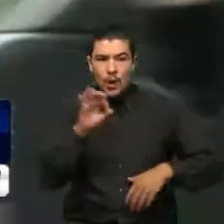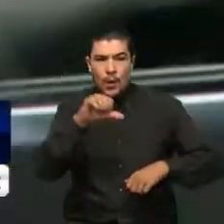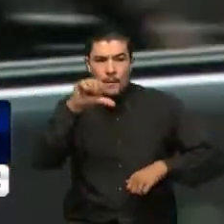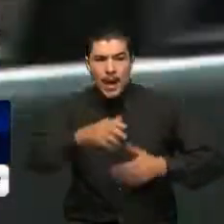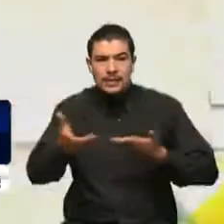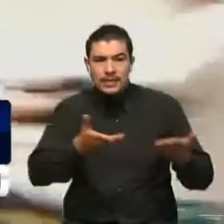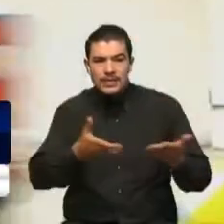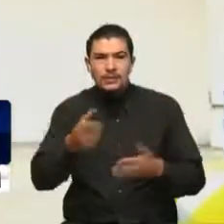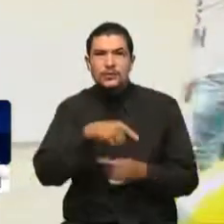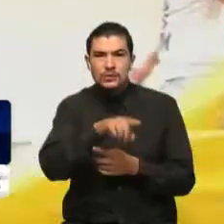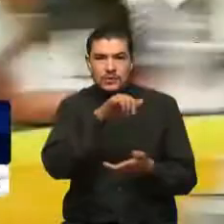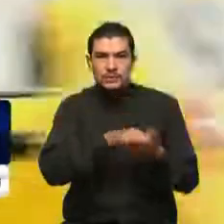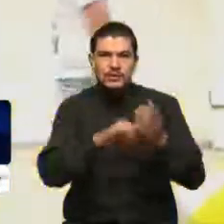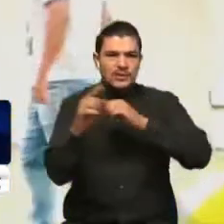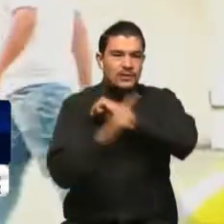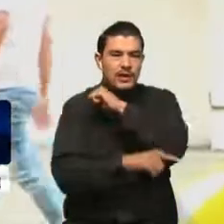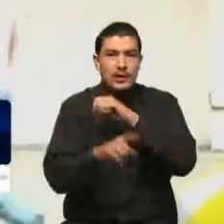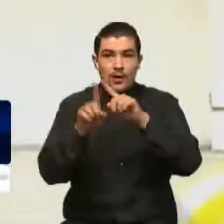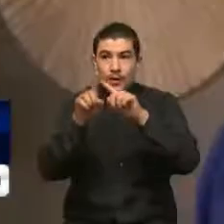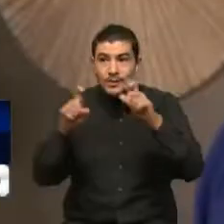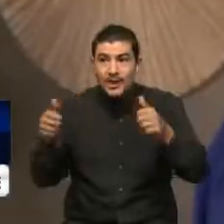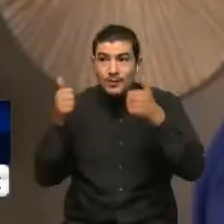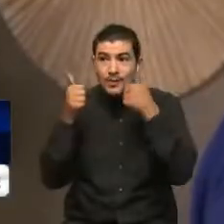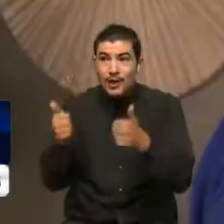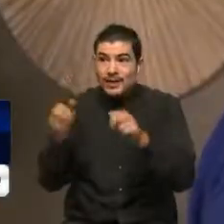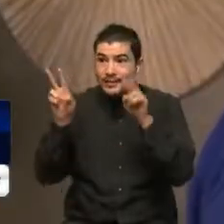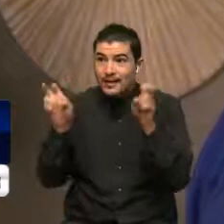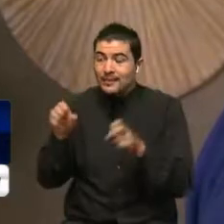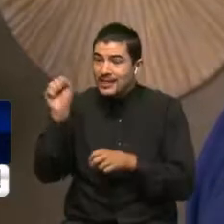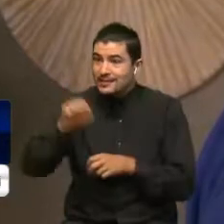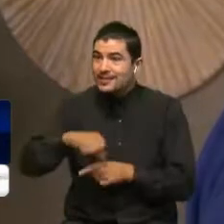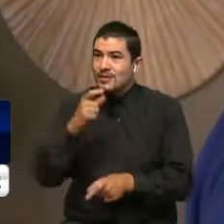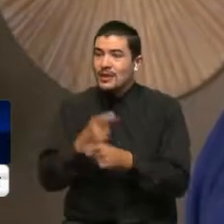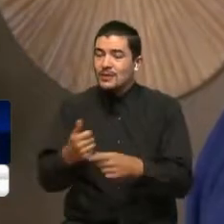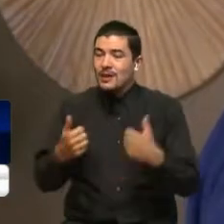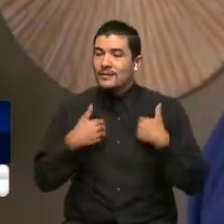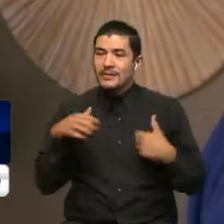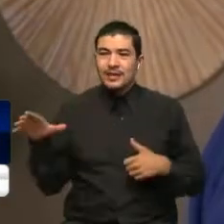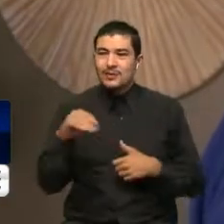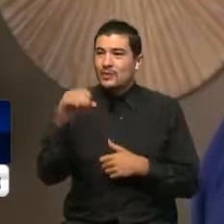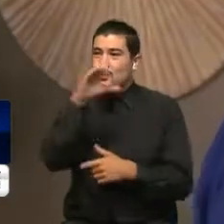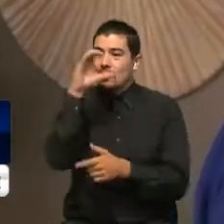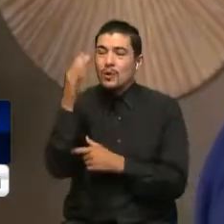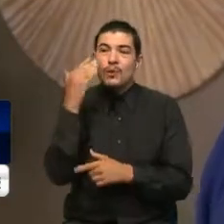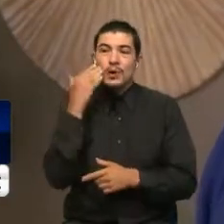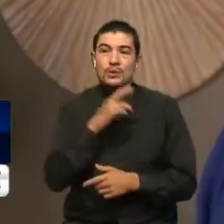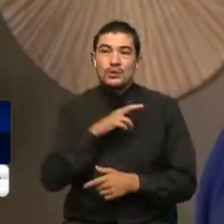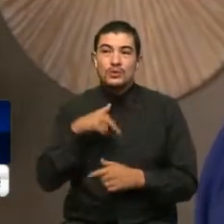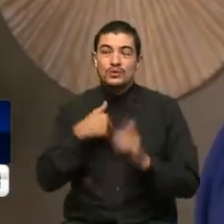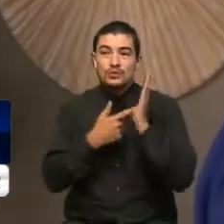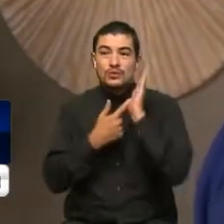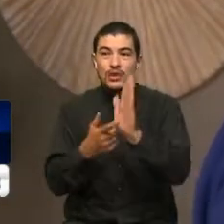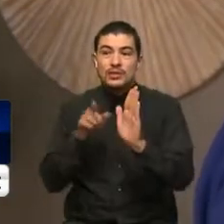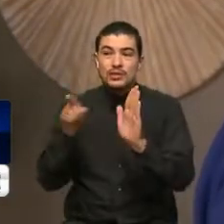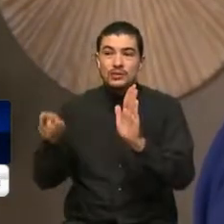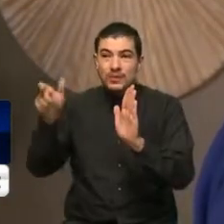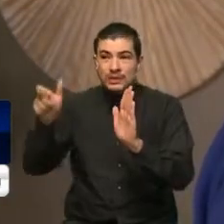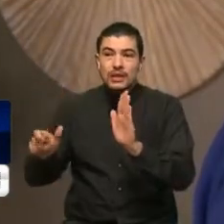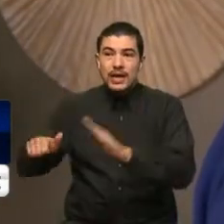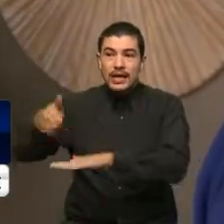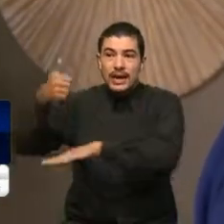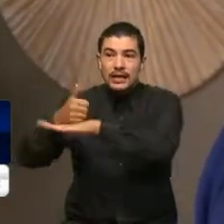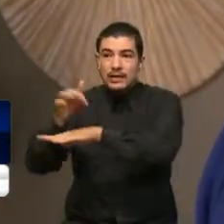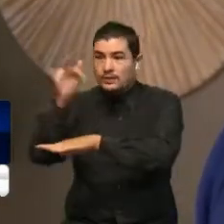del servicio de salud y una cosa muy buena pilar que va a ser buenísima para el país cuando demostramos que un gerente que un revisor fiscal cometieron